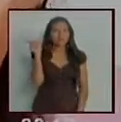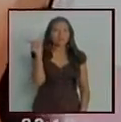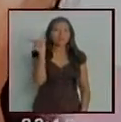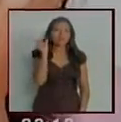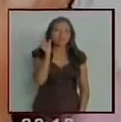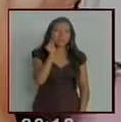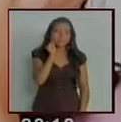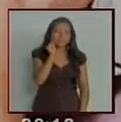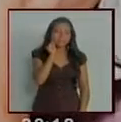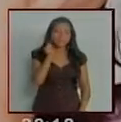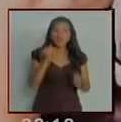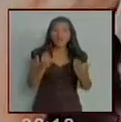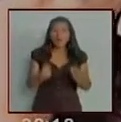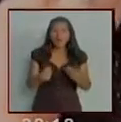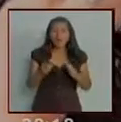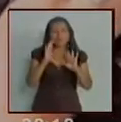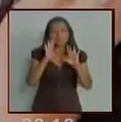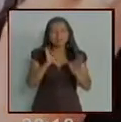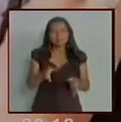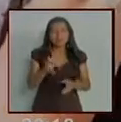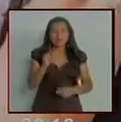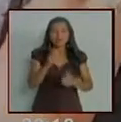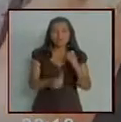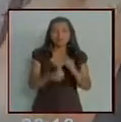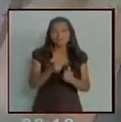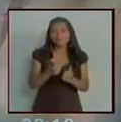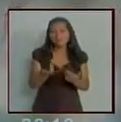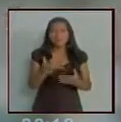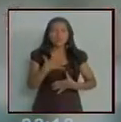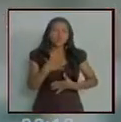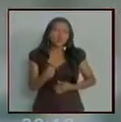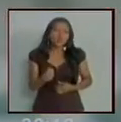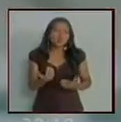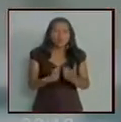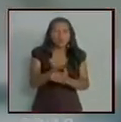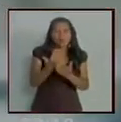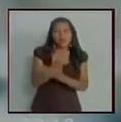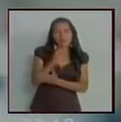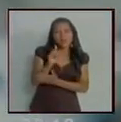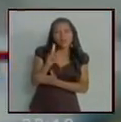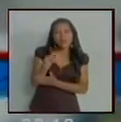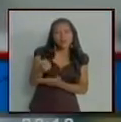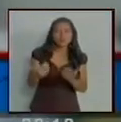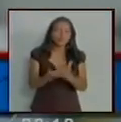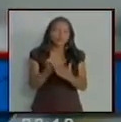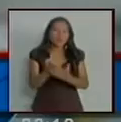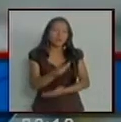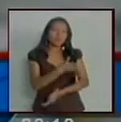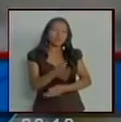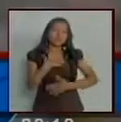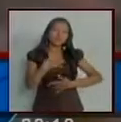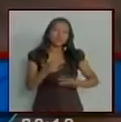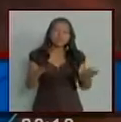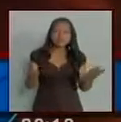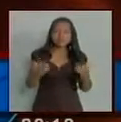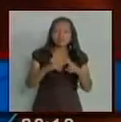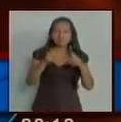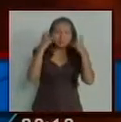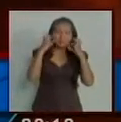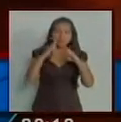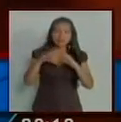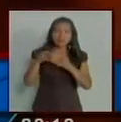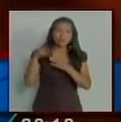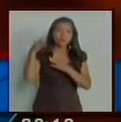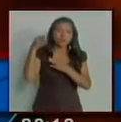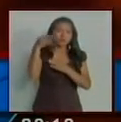que en este momento no le están prestando mucha atención. ¿Por qué? Porque es la moda, porque quieren su música y todo eso, pero en realidad a la larga